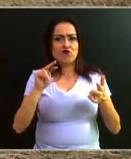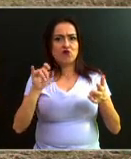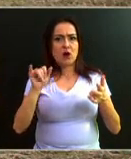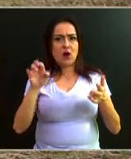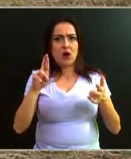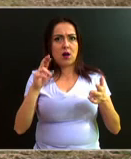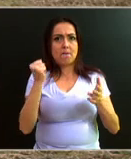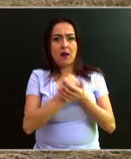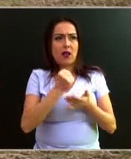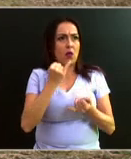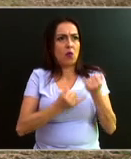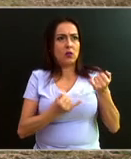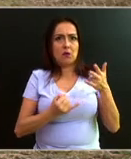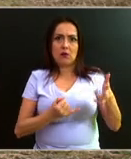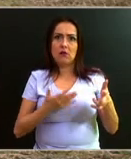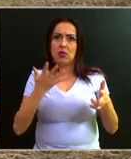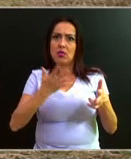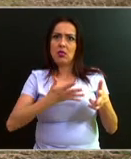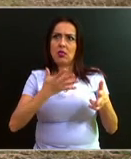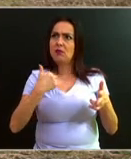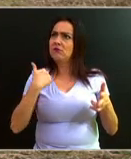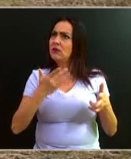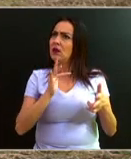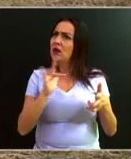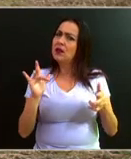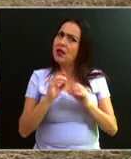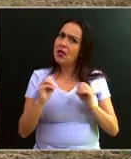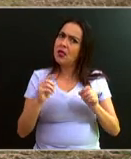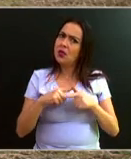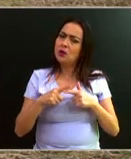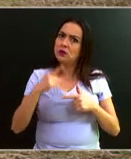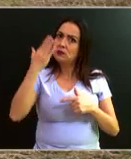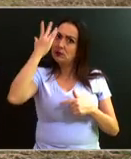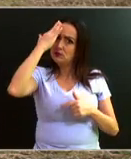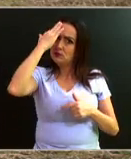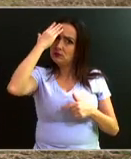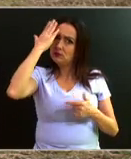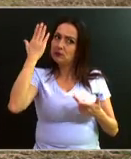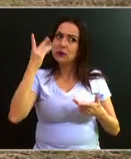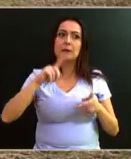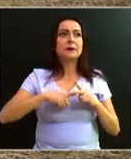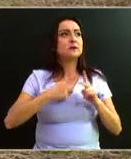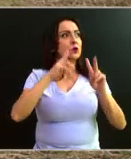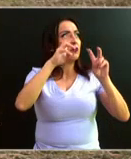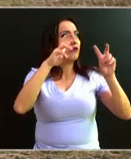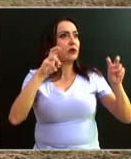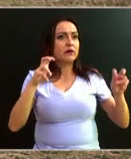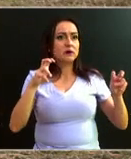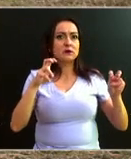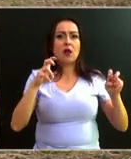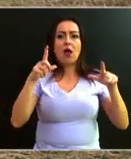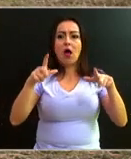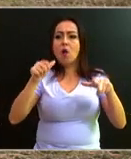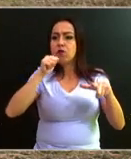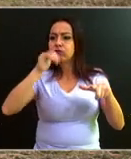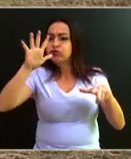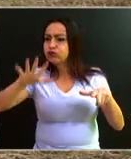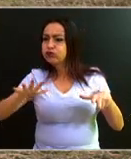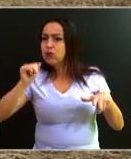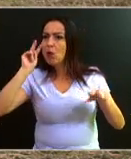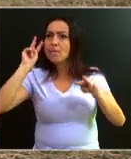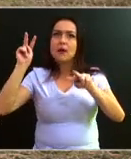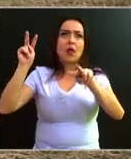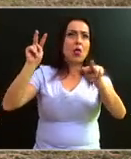que era la última y no llegó la gente, entonces ahí nos preocupamos. Empezamos a revisar pozas,